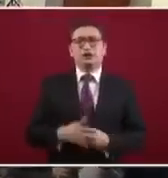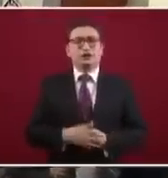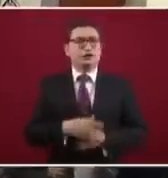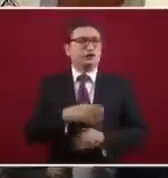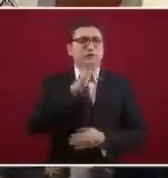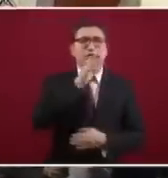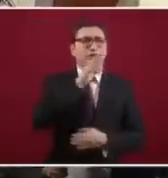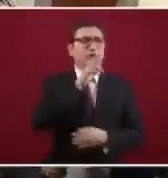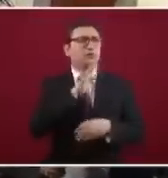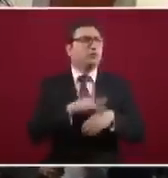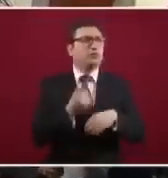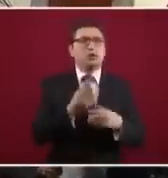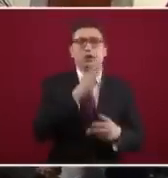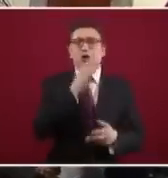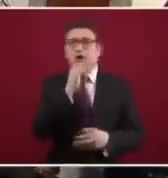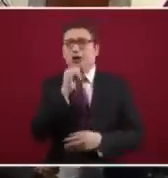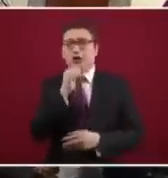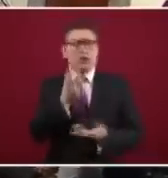desprovistos